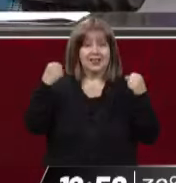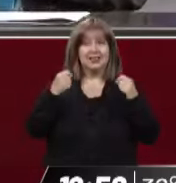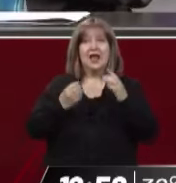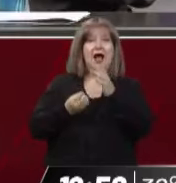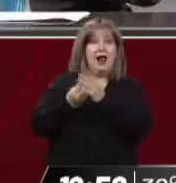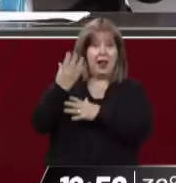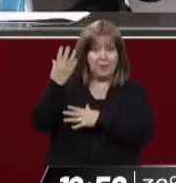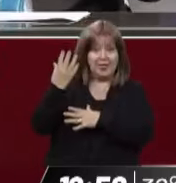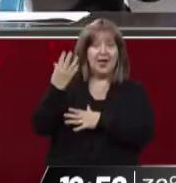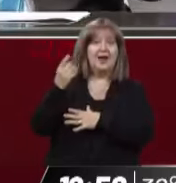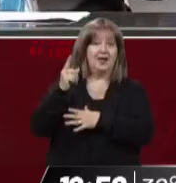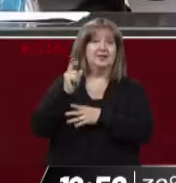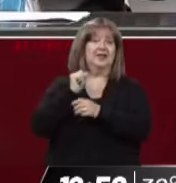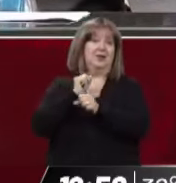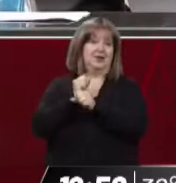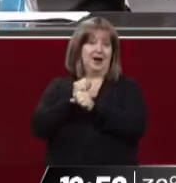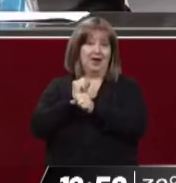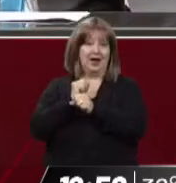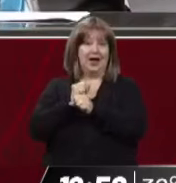ser declarado de, no sé, patrimonio...